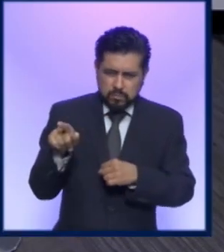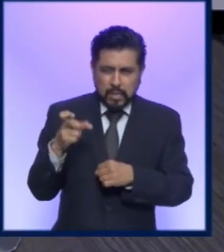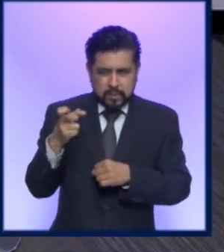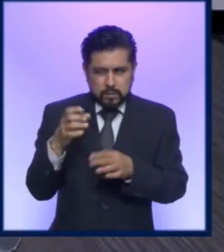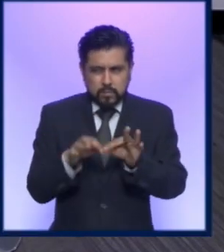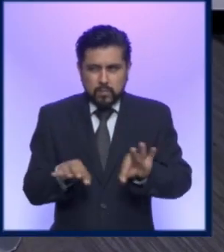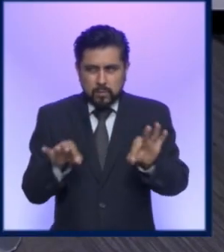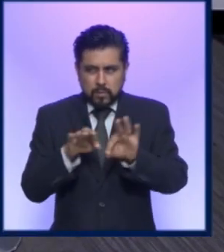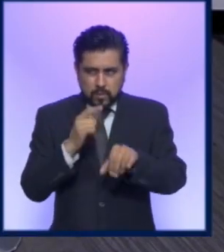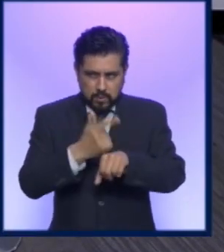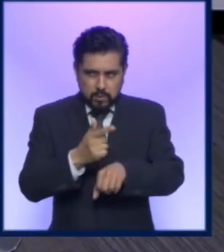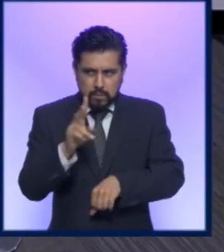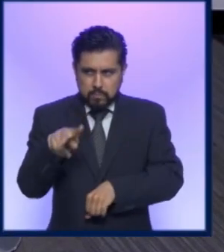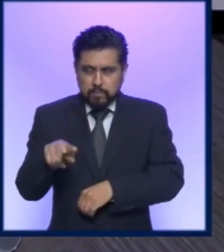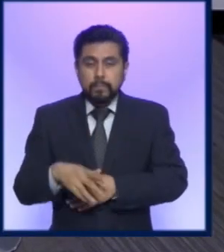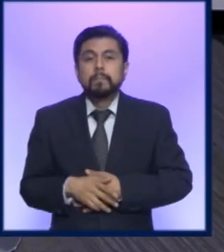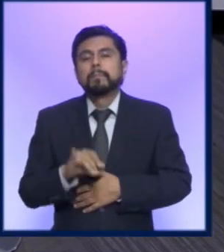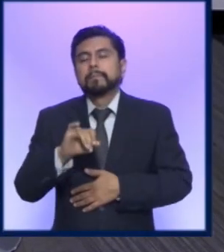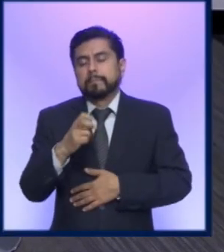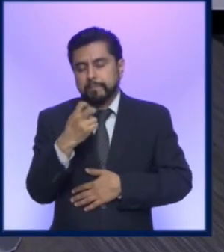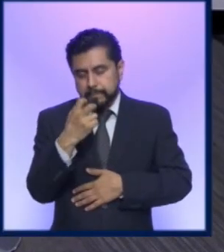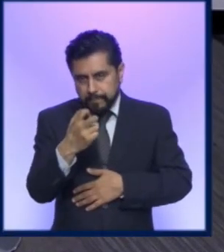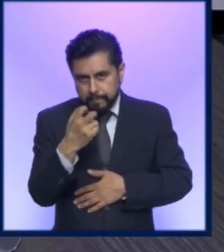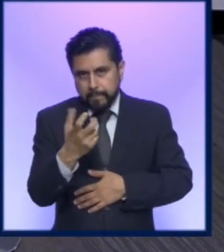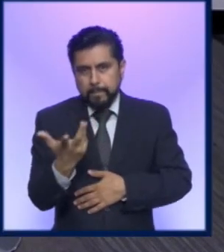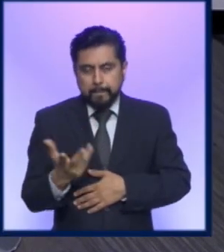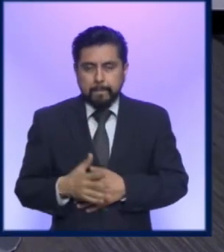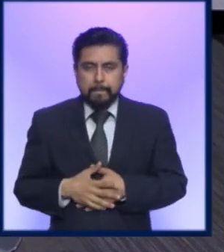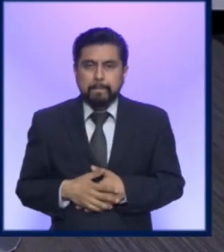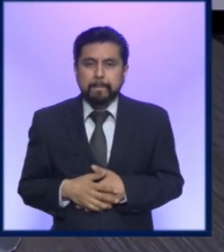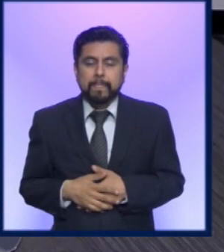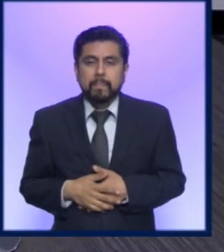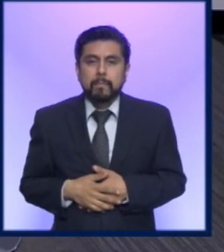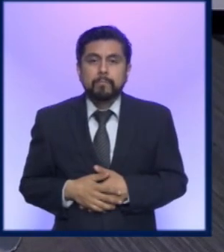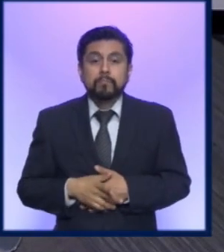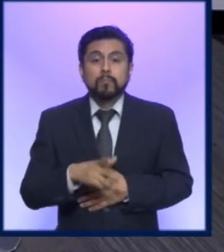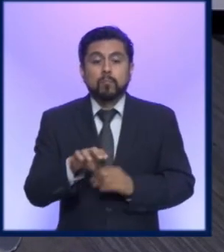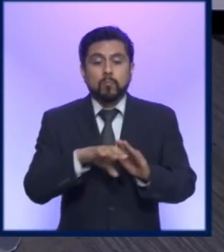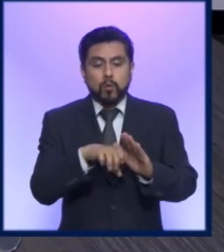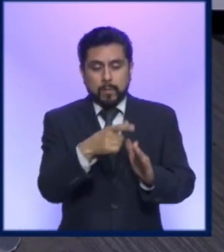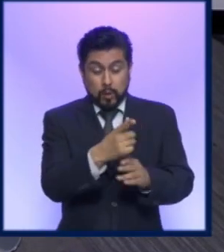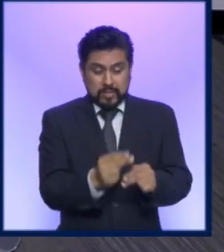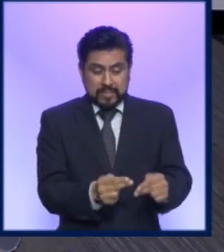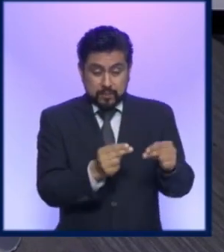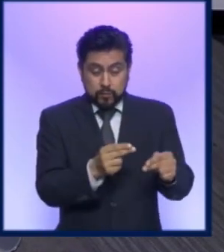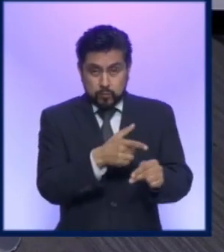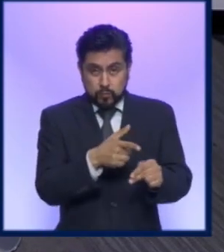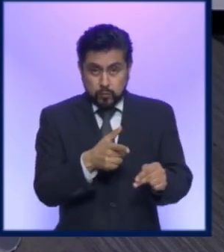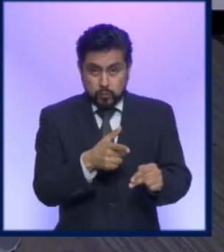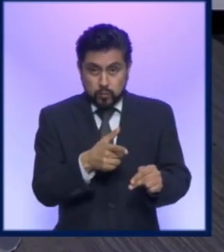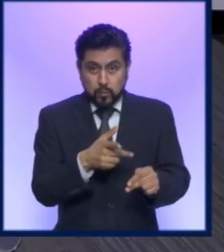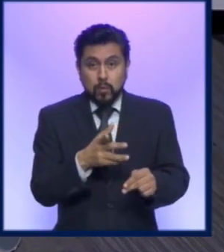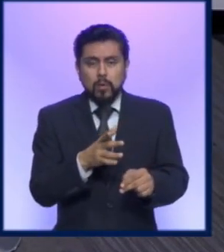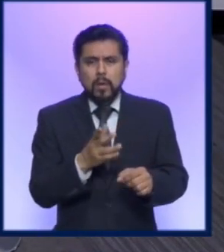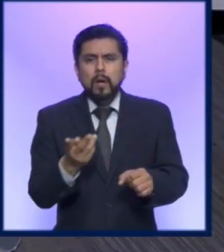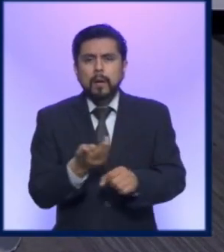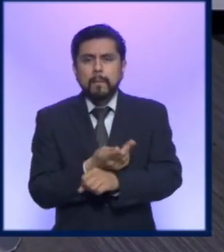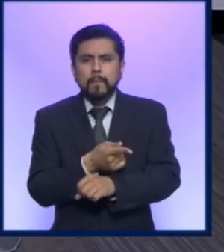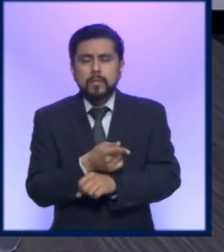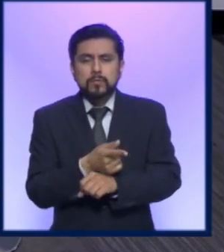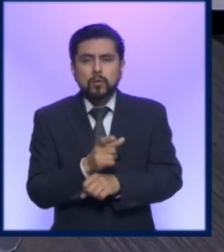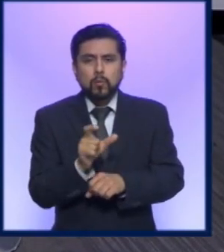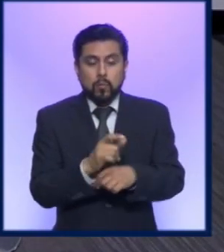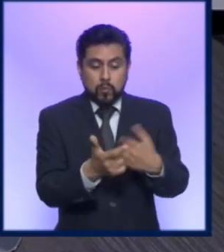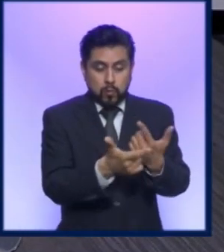Sí por supuesto eh particularmente Bueno pues tenemos que en el caso concreto lo que opera es que tanto